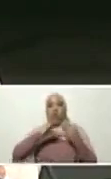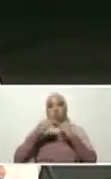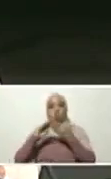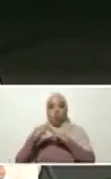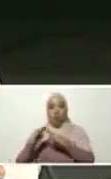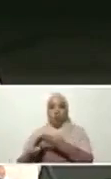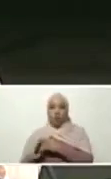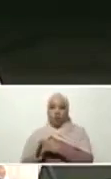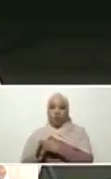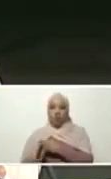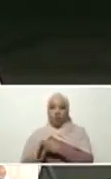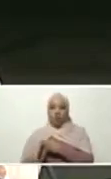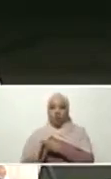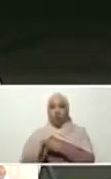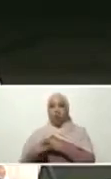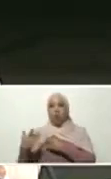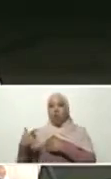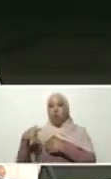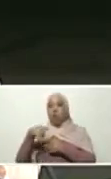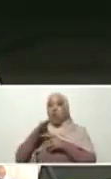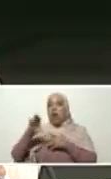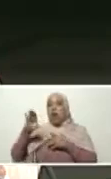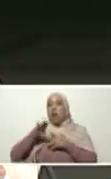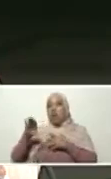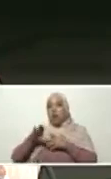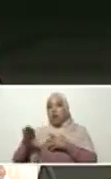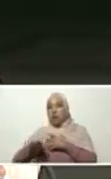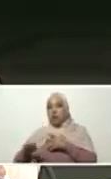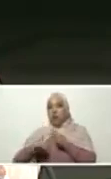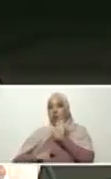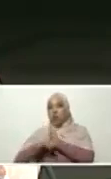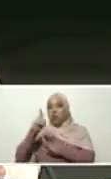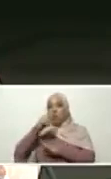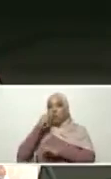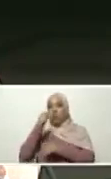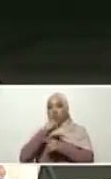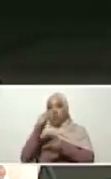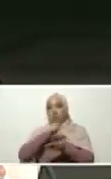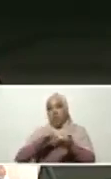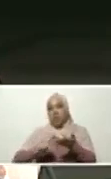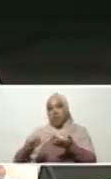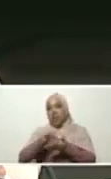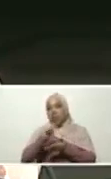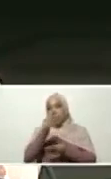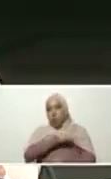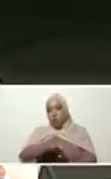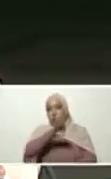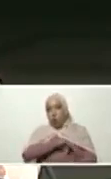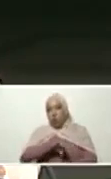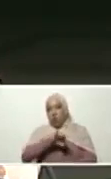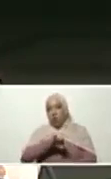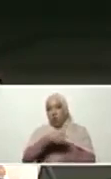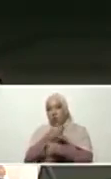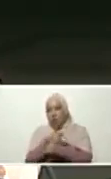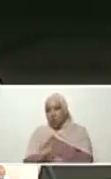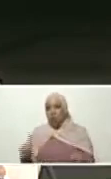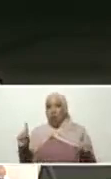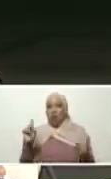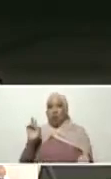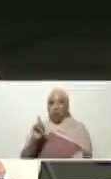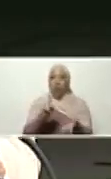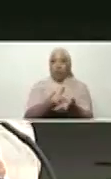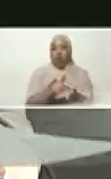fíjense. Utilizaba, cuya característica fundamental será el desarrollo de un diseño social mucho más democrático, superando por primera vez el